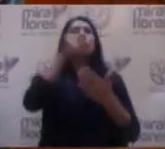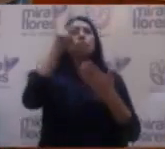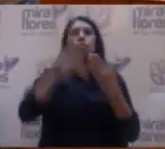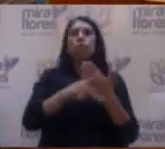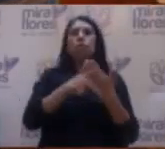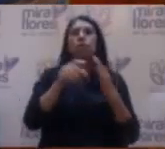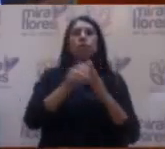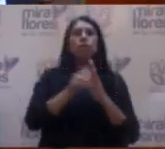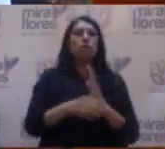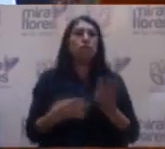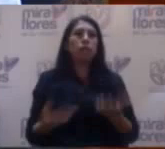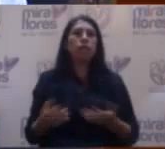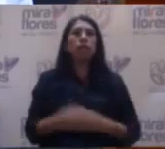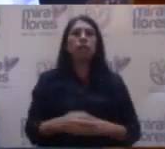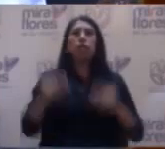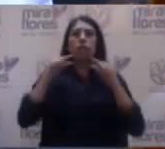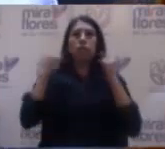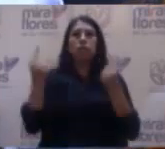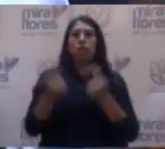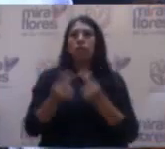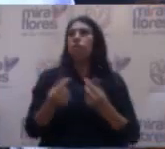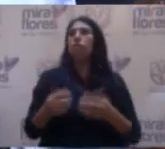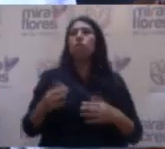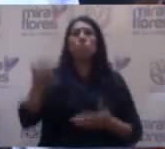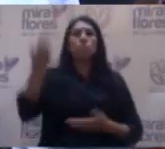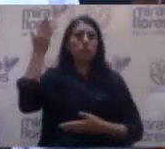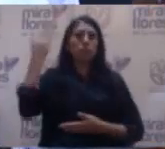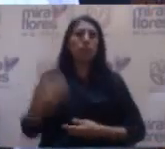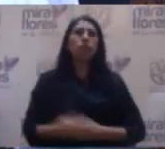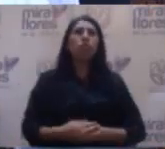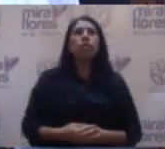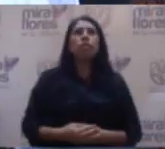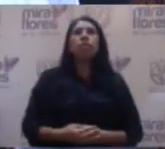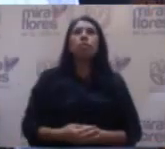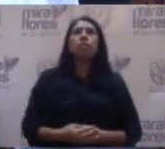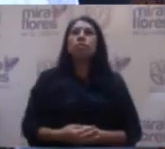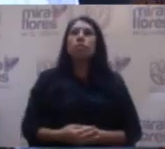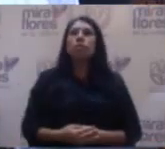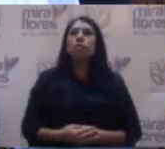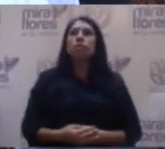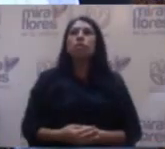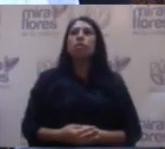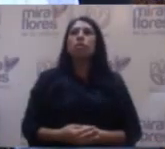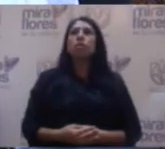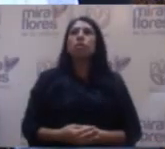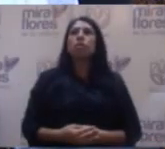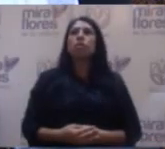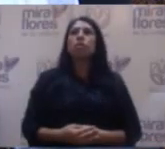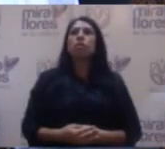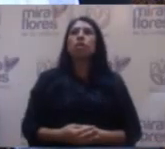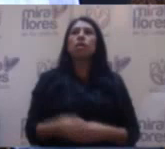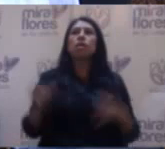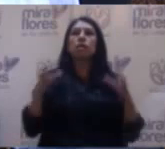ordenanza que vino al Consejo en sesiones pasadas y regresó a comisión a sugerencia